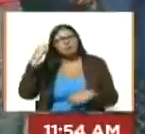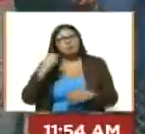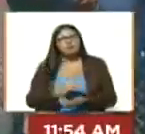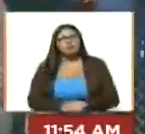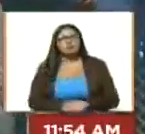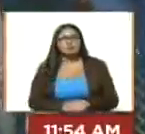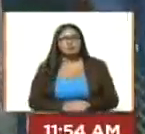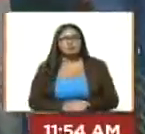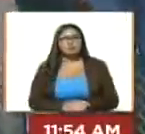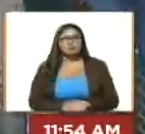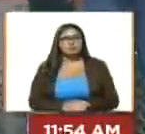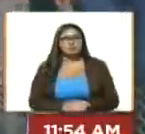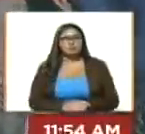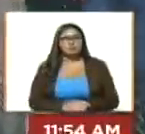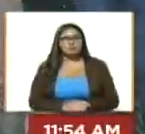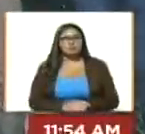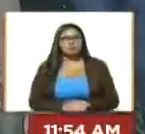Estaba...